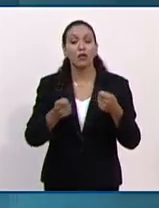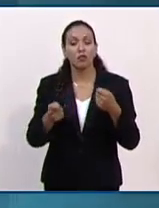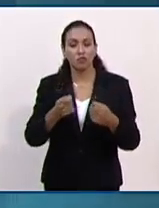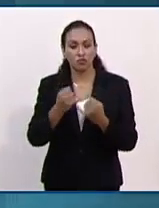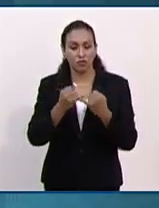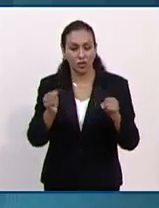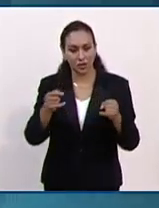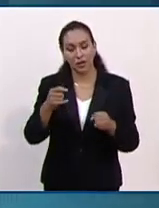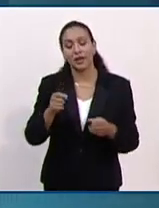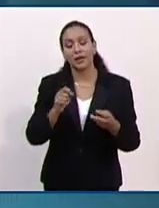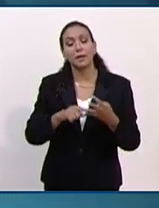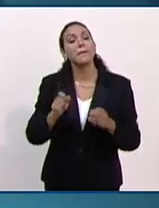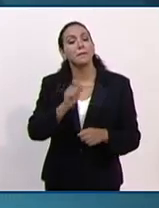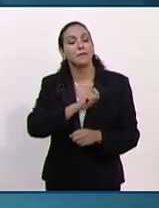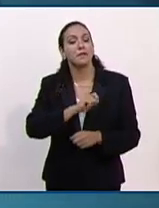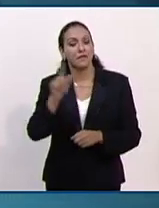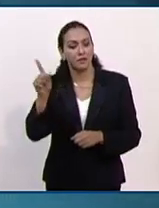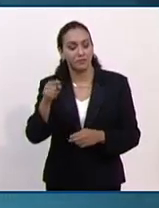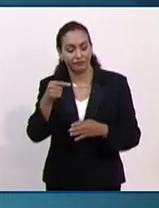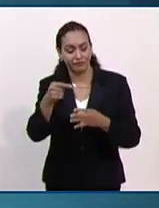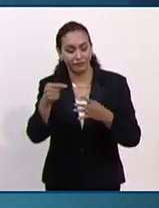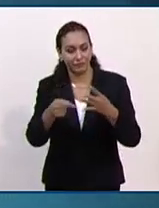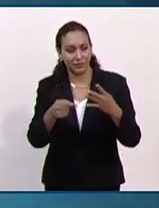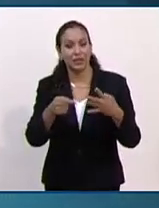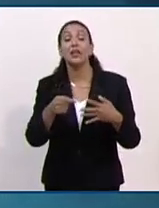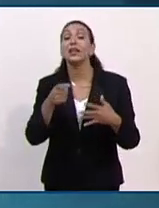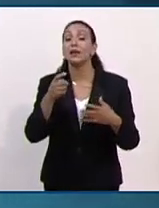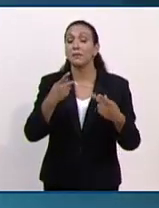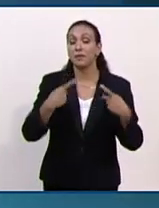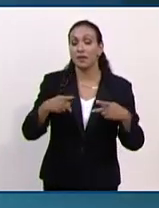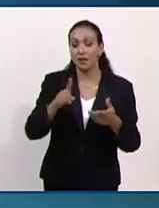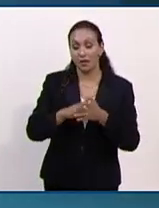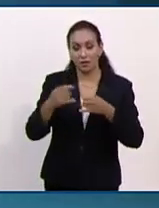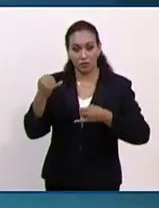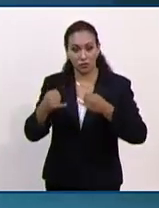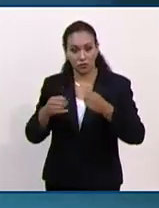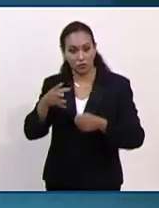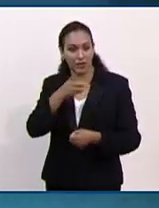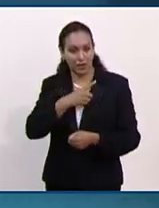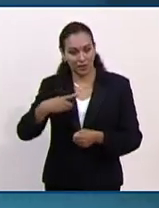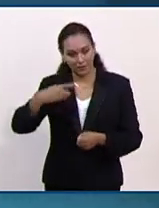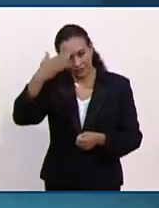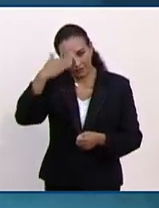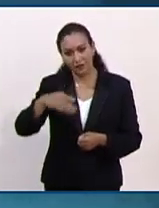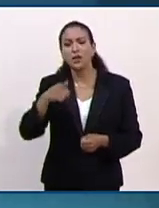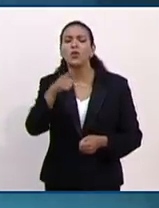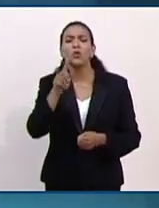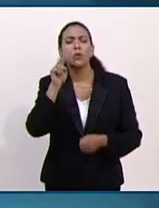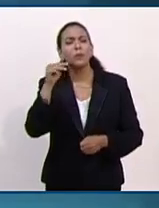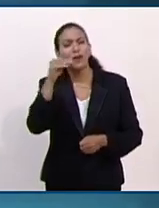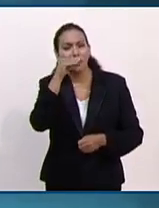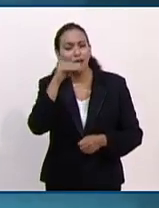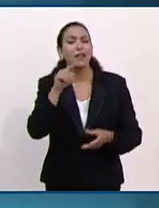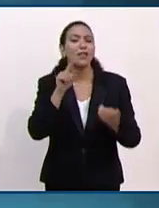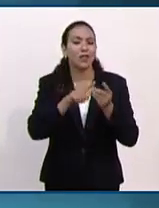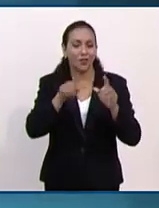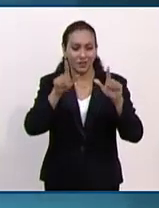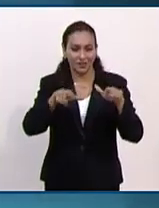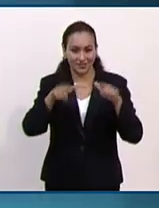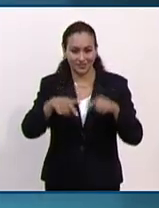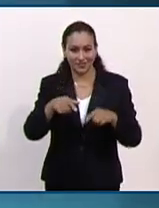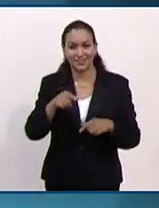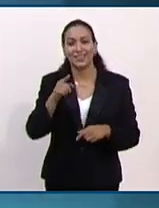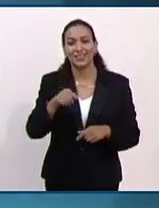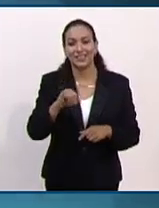la profesionalización con la que deben contar las y los juzgadores. Puede encontrarlo de manera gratuita en el sitio web